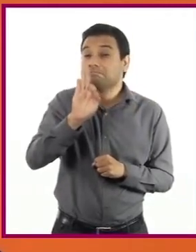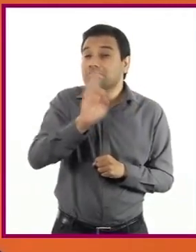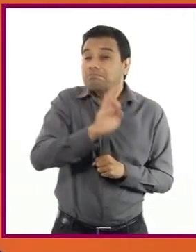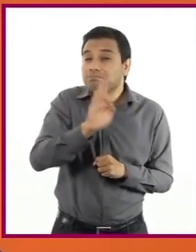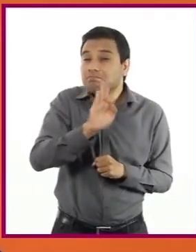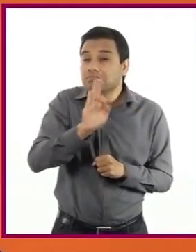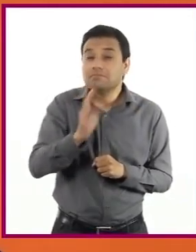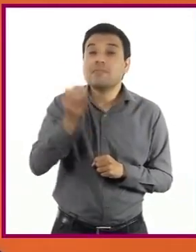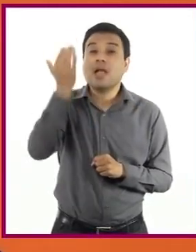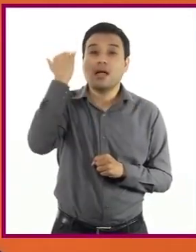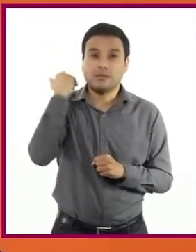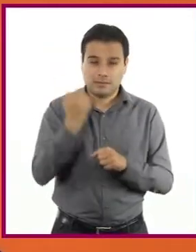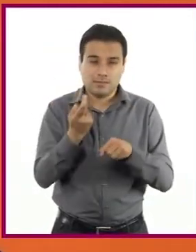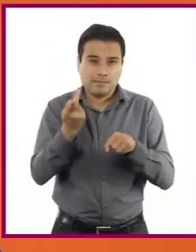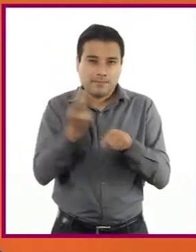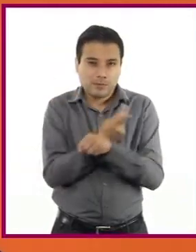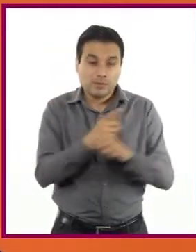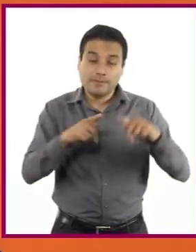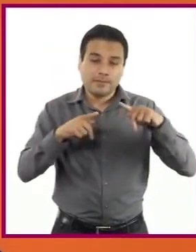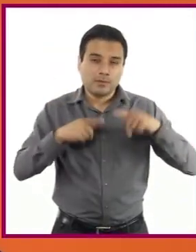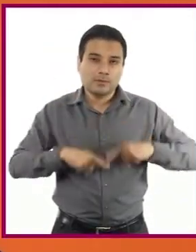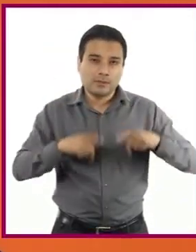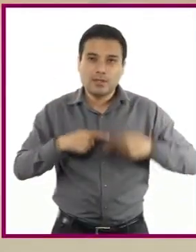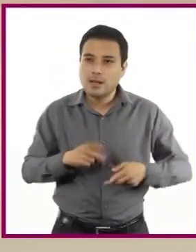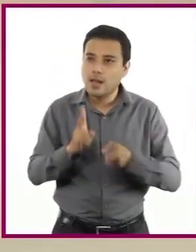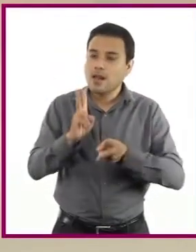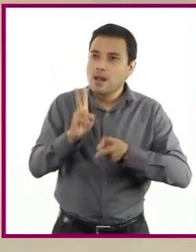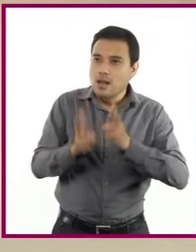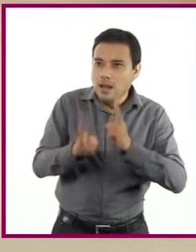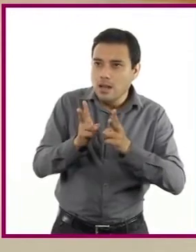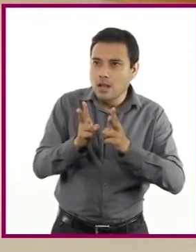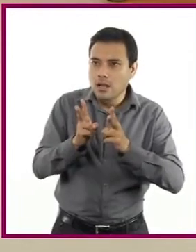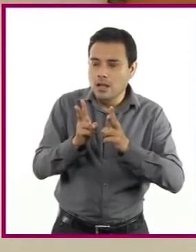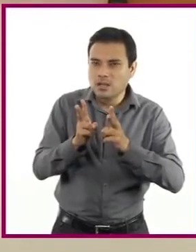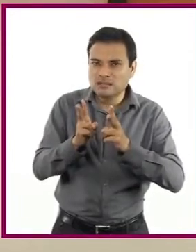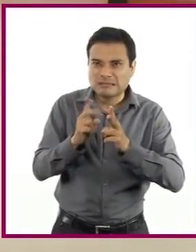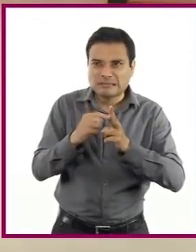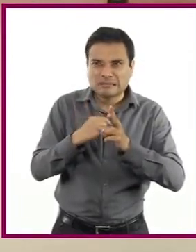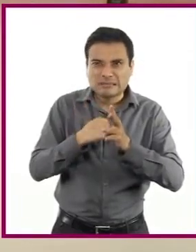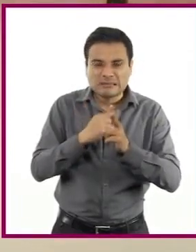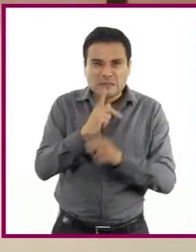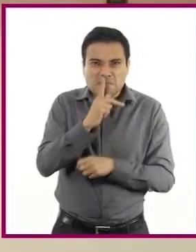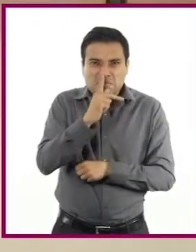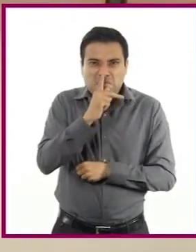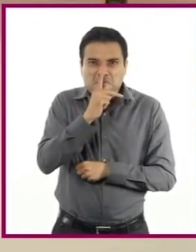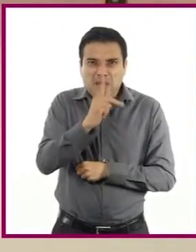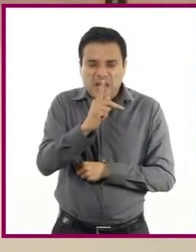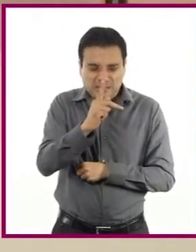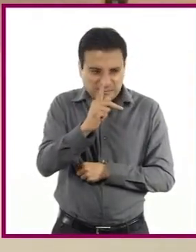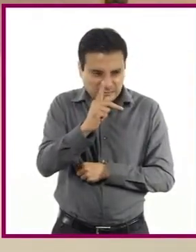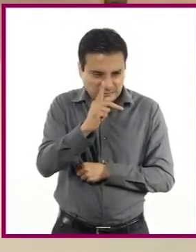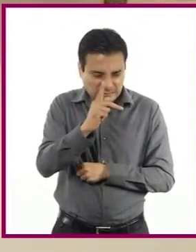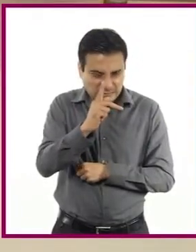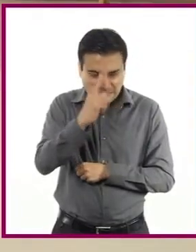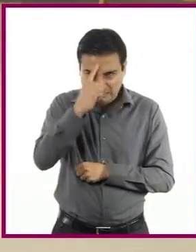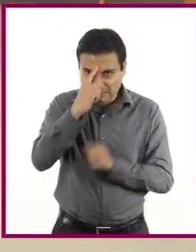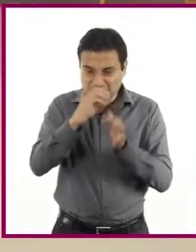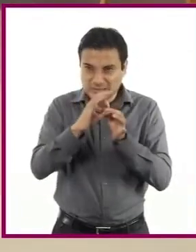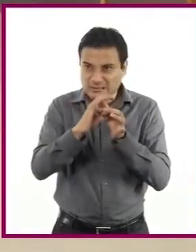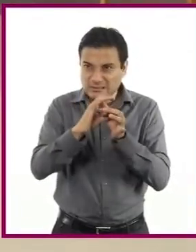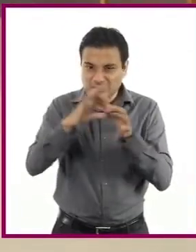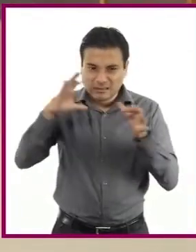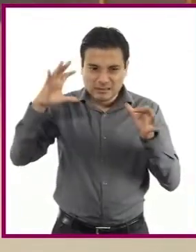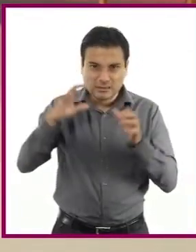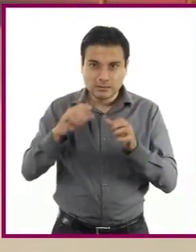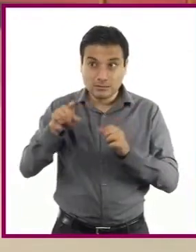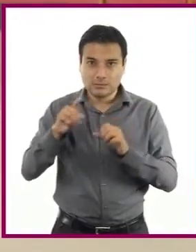más importante de la plática, no encuentran la palabra adecuada para expresar algo? Los demás se nos